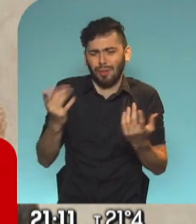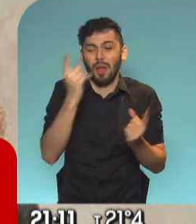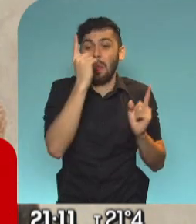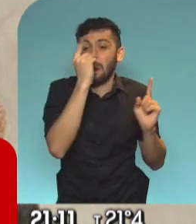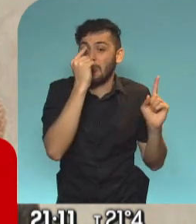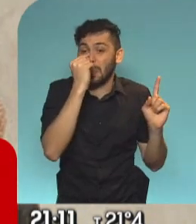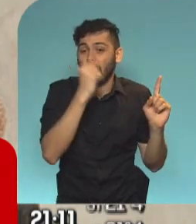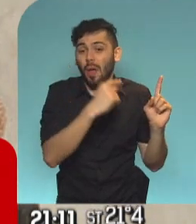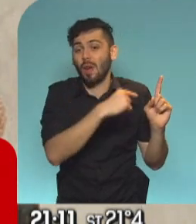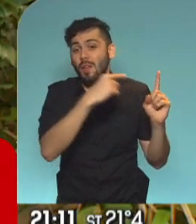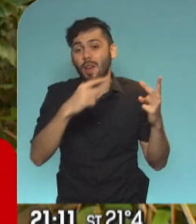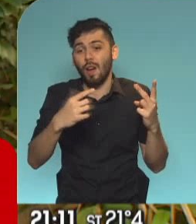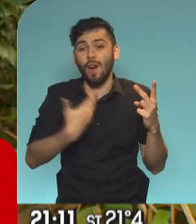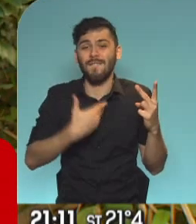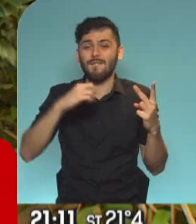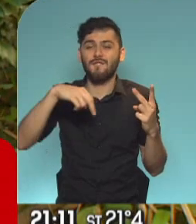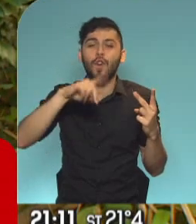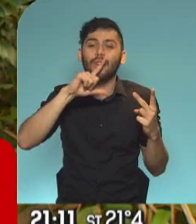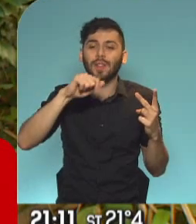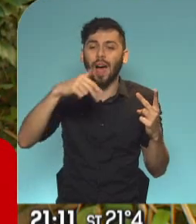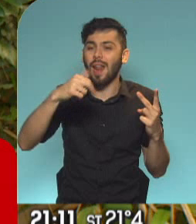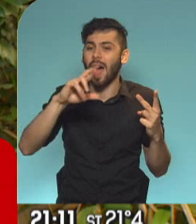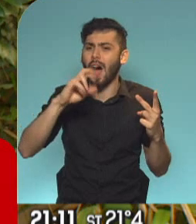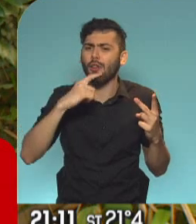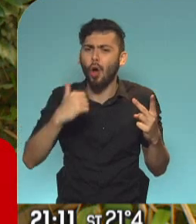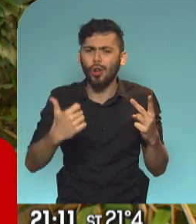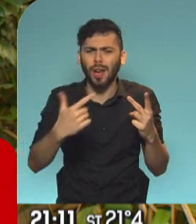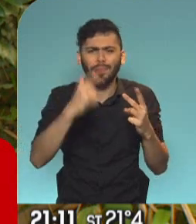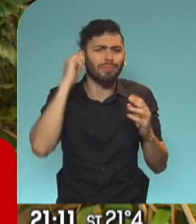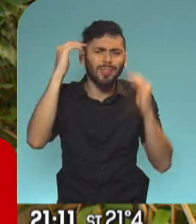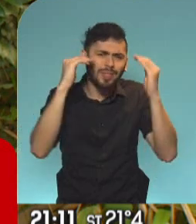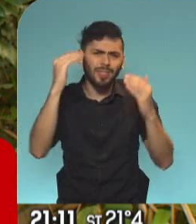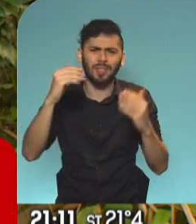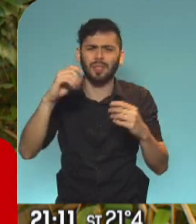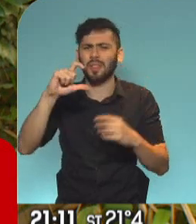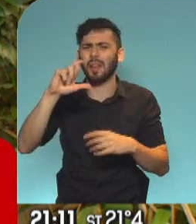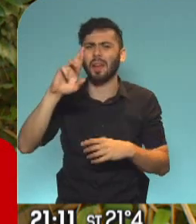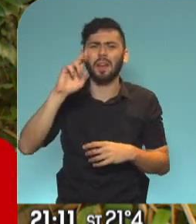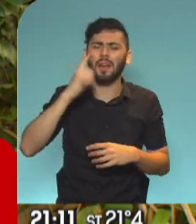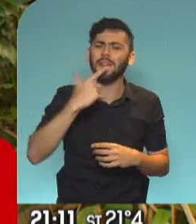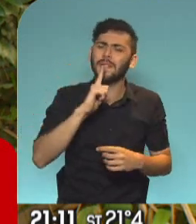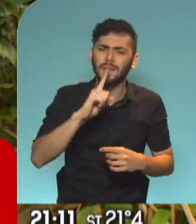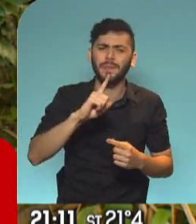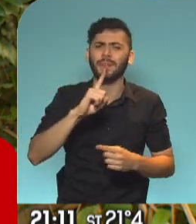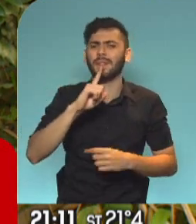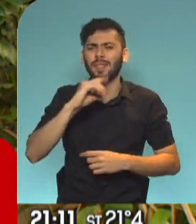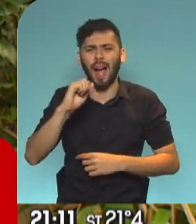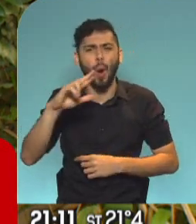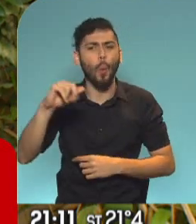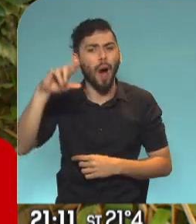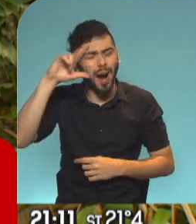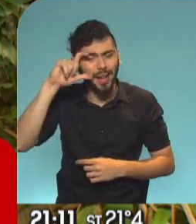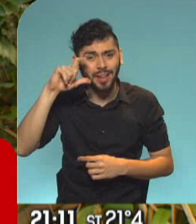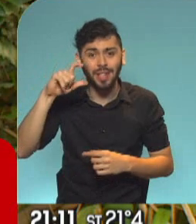viejo, de Fontana Rosa, de toda esa generación, el Negro Crist, Tabaré, bueno, todos ellos, la